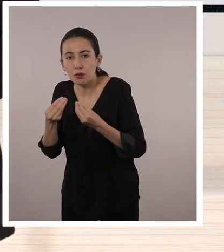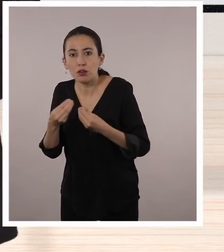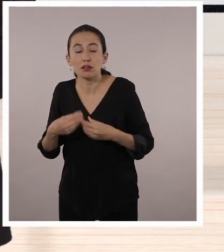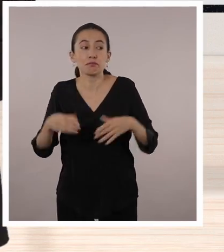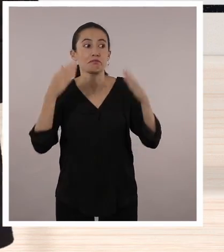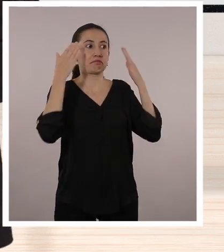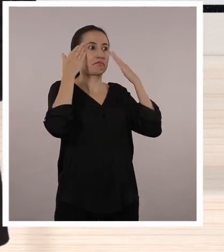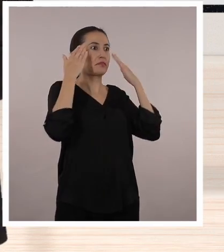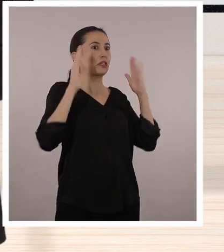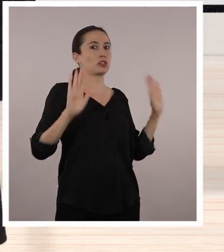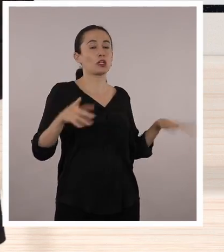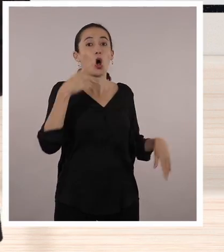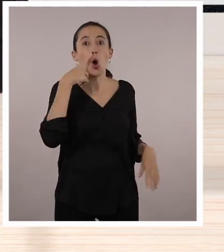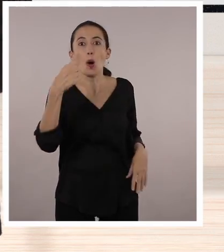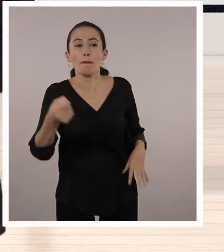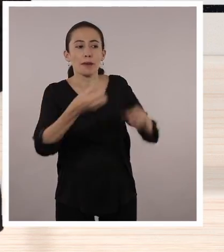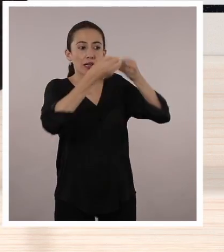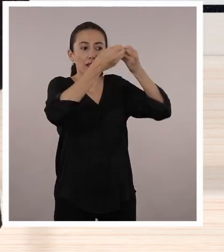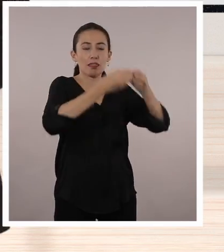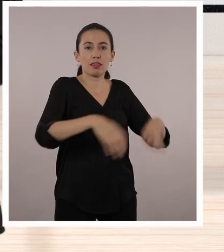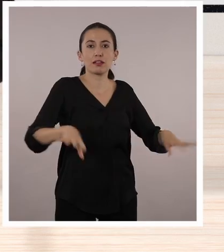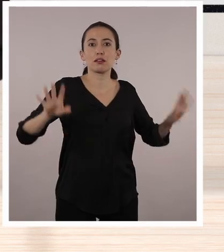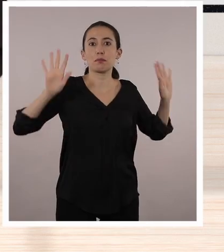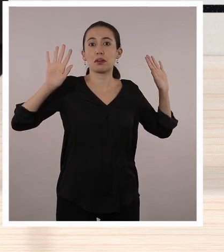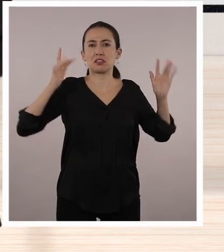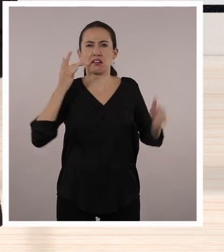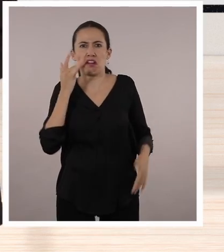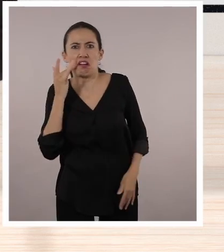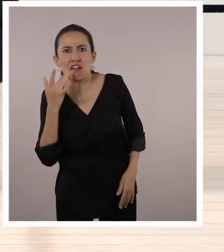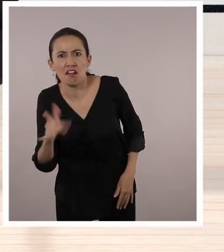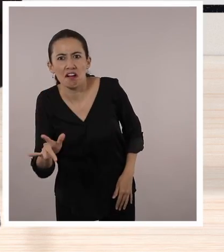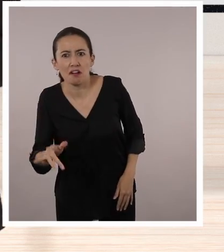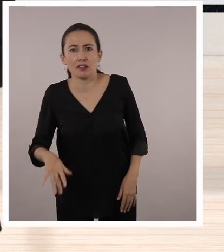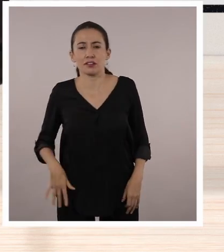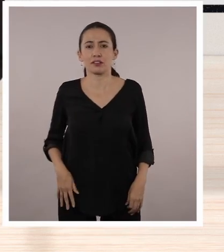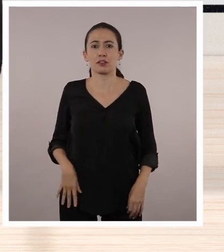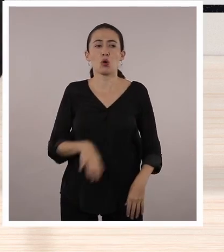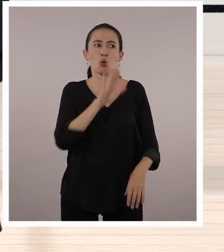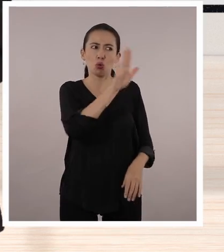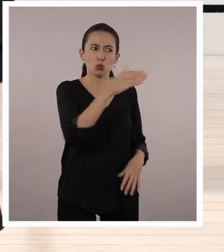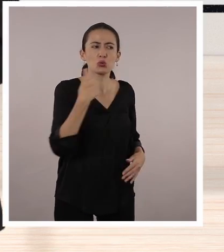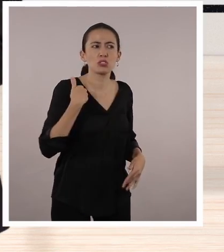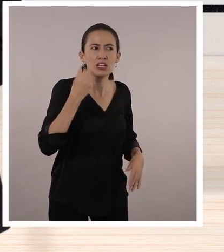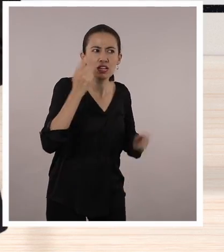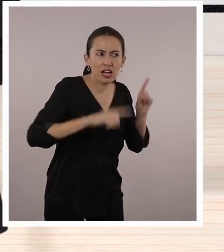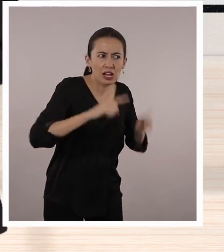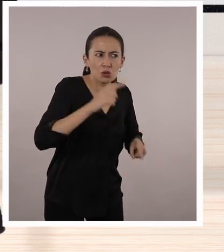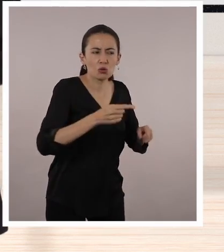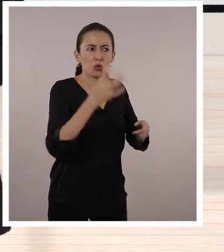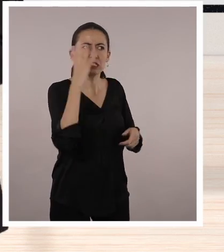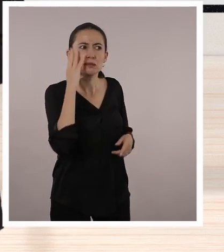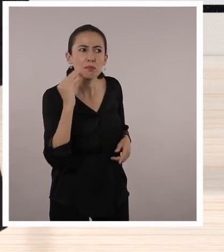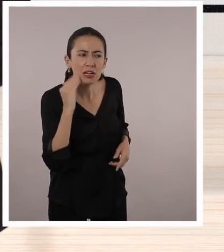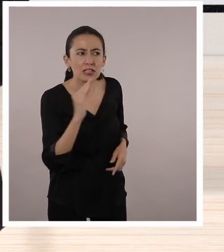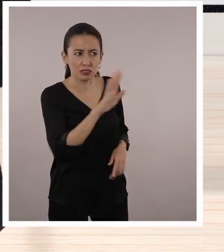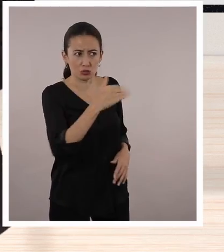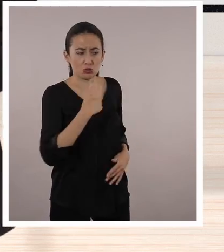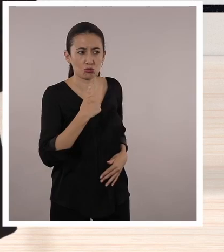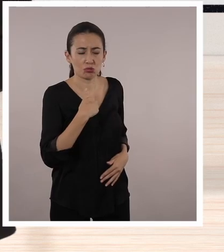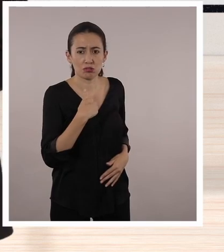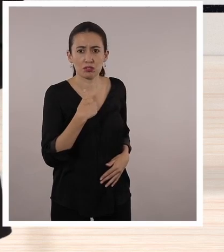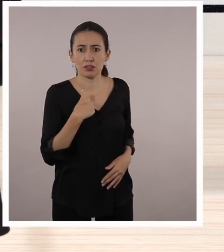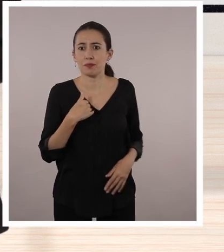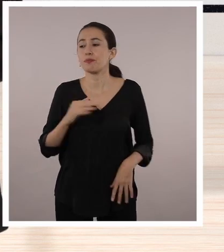no sabemos, solo sabemos que este hombre desapareció. Wow, qué extraño, qué miedo. ¿Usted se ha topado con alguna de estas